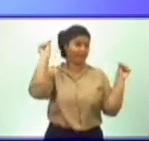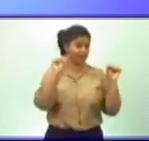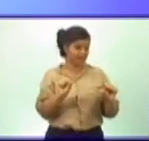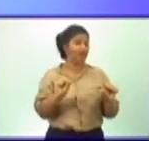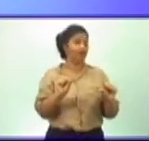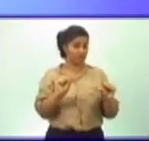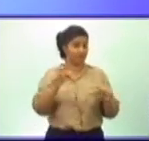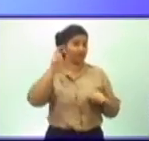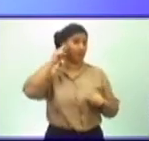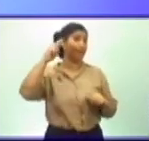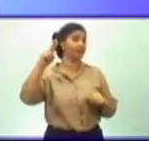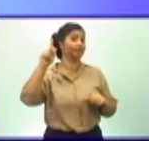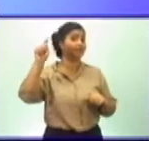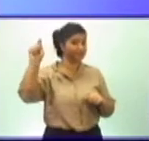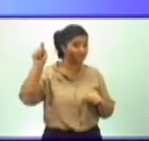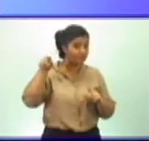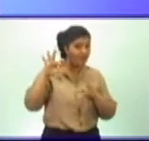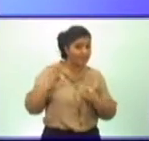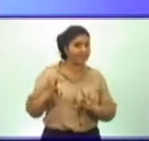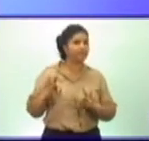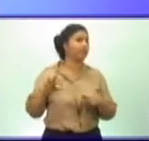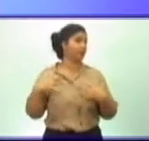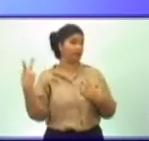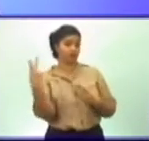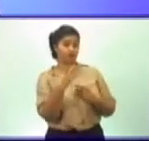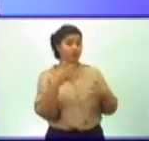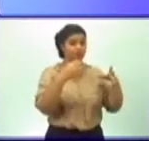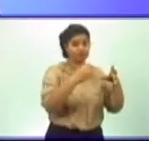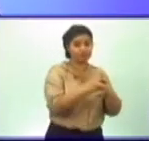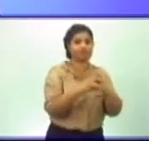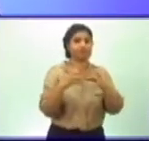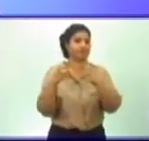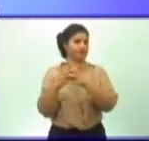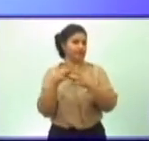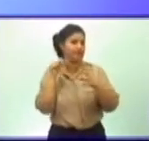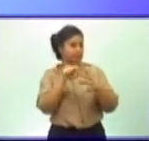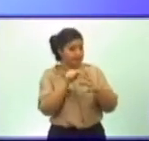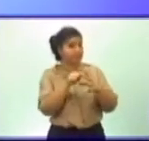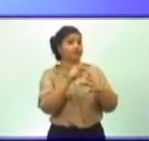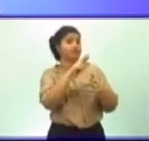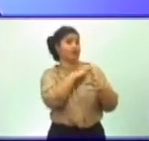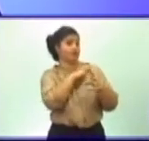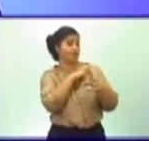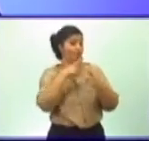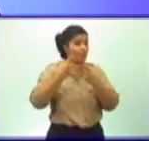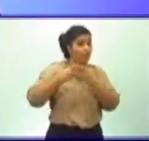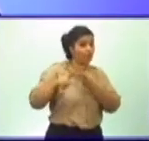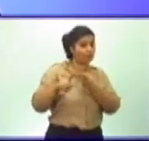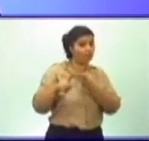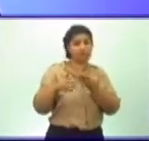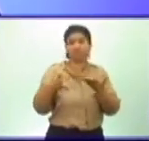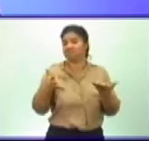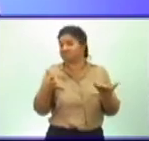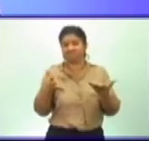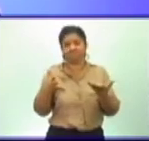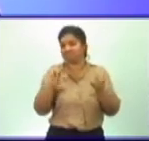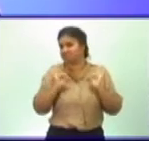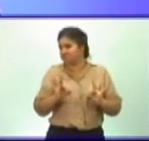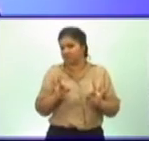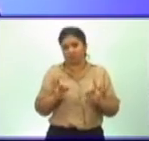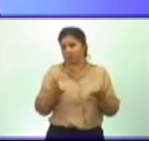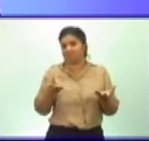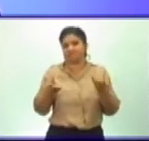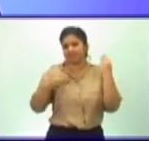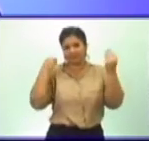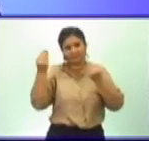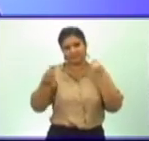hablamos al inicio de la clase. Un bando tiene la razón, es decir, un grupo de personajes tiene la razón y otros no la tienen. Por tanto, veamos entonces